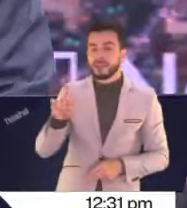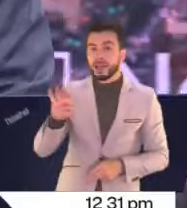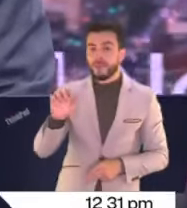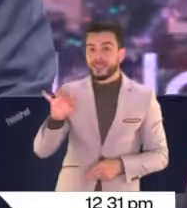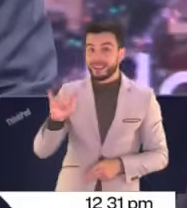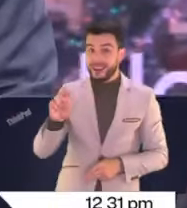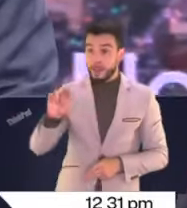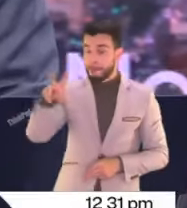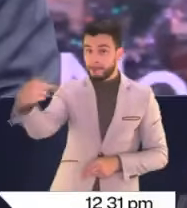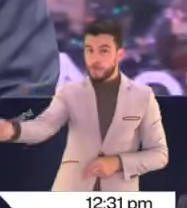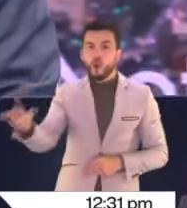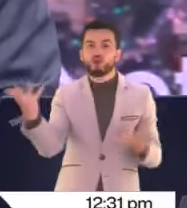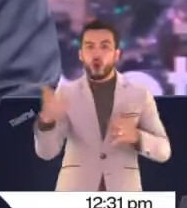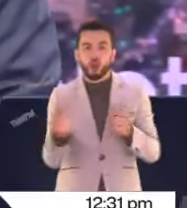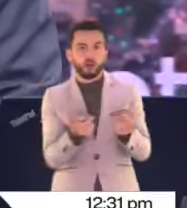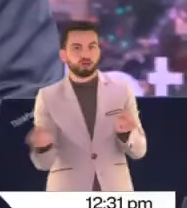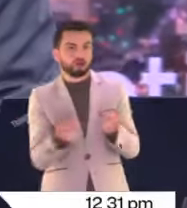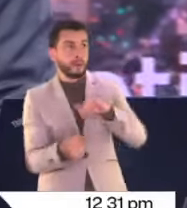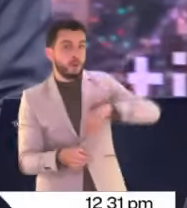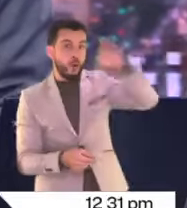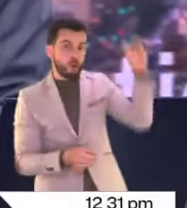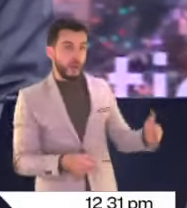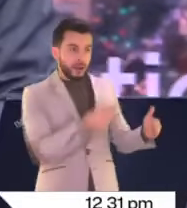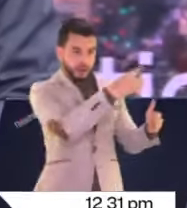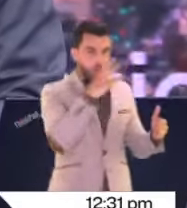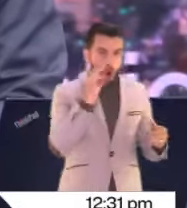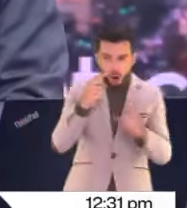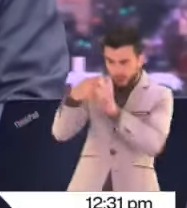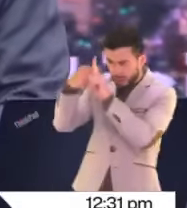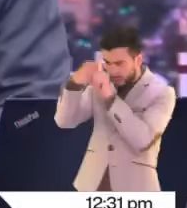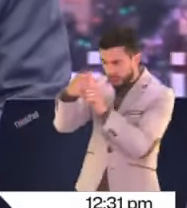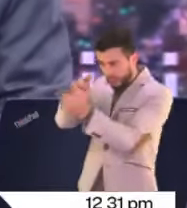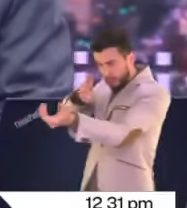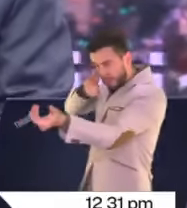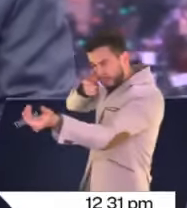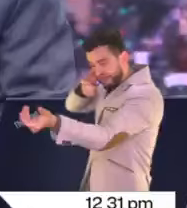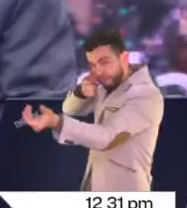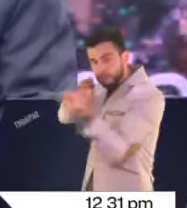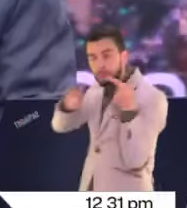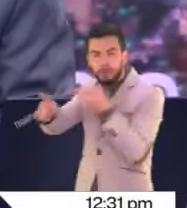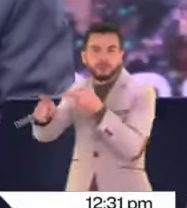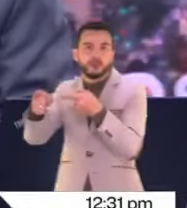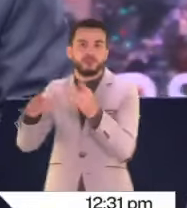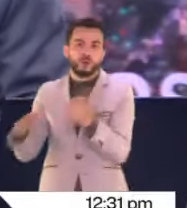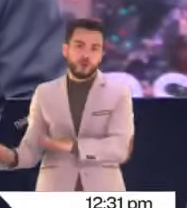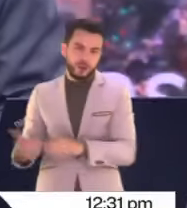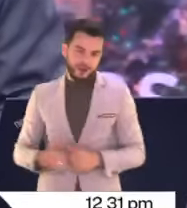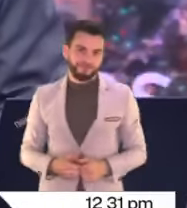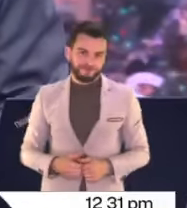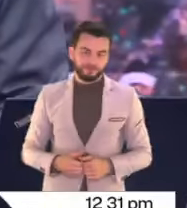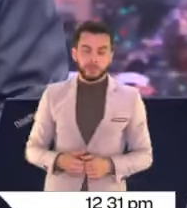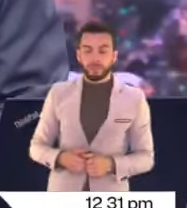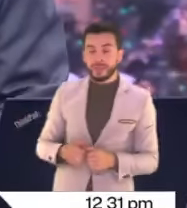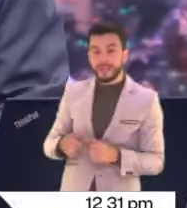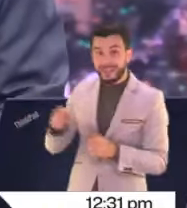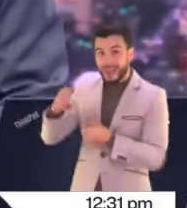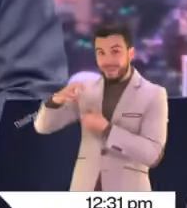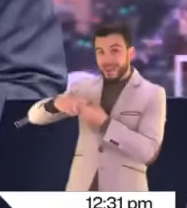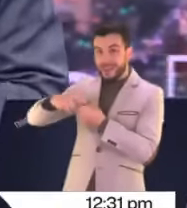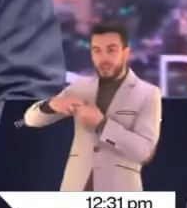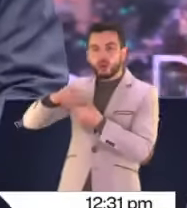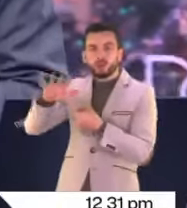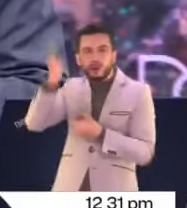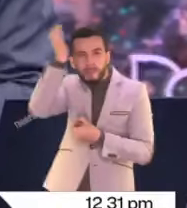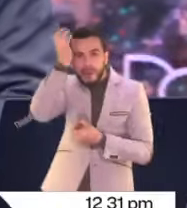tirador desde la montaña que colinda con su apartamento Felipe Así es María y a través de un comunicado la federación de esmeralderos exigió